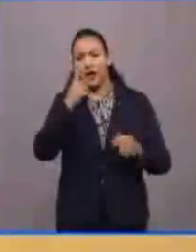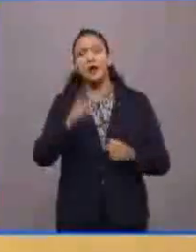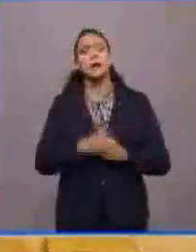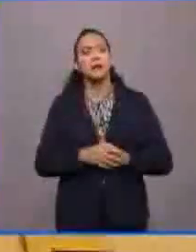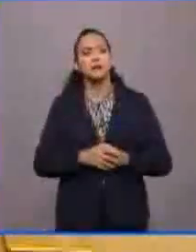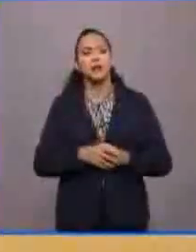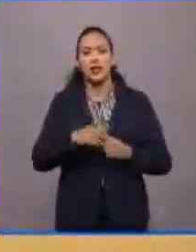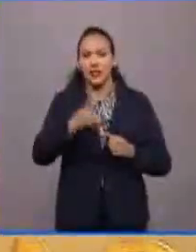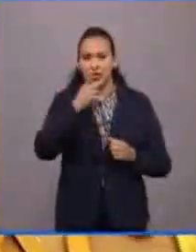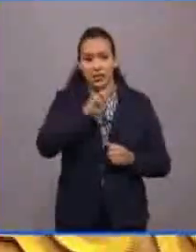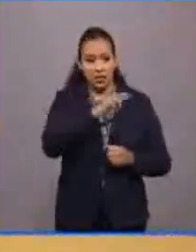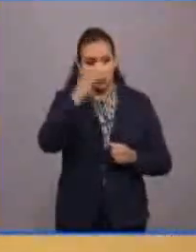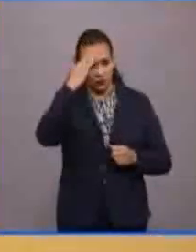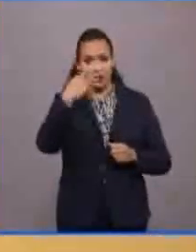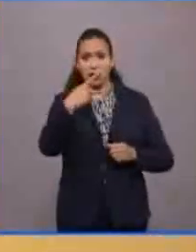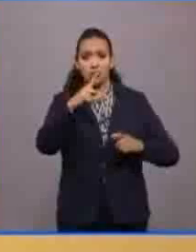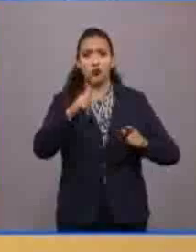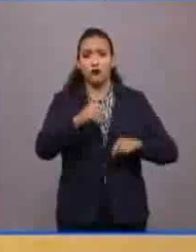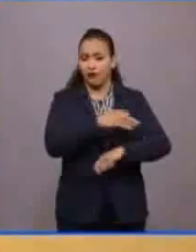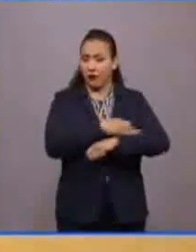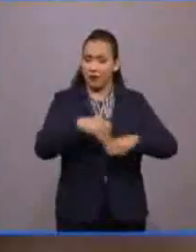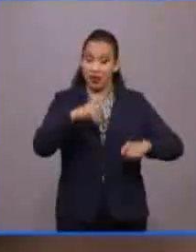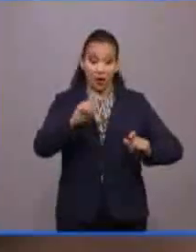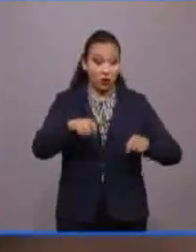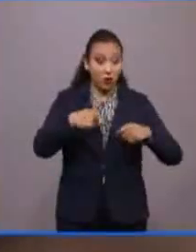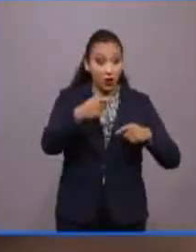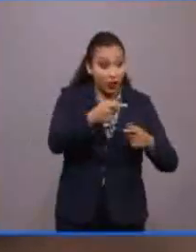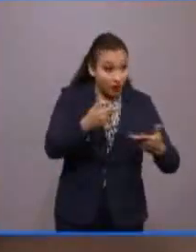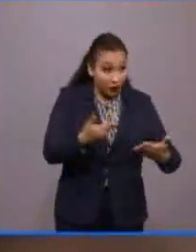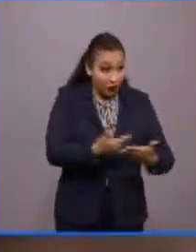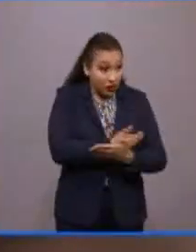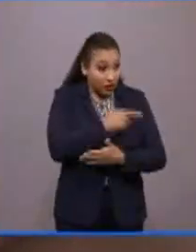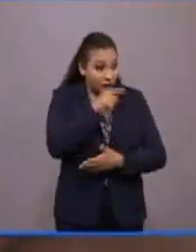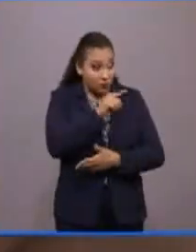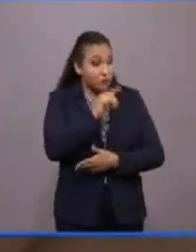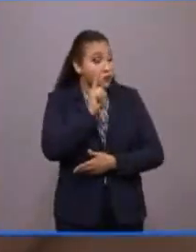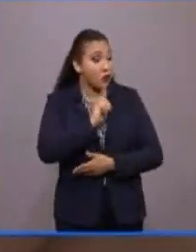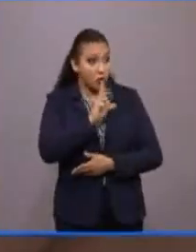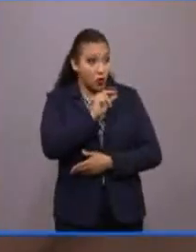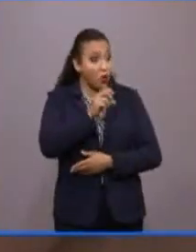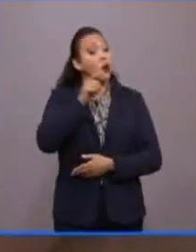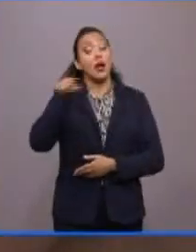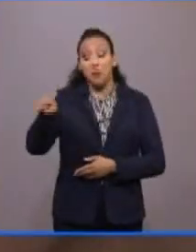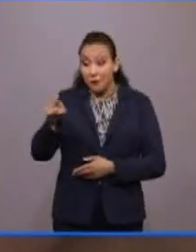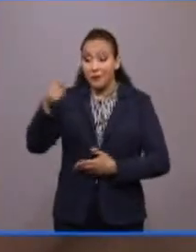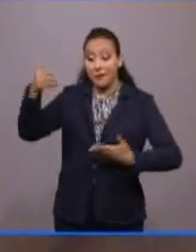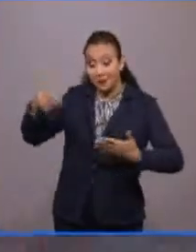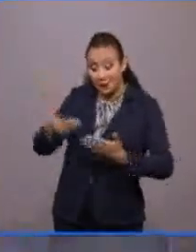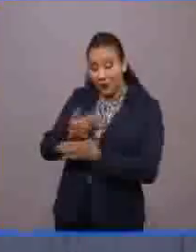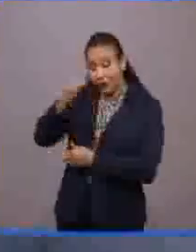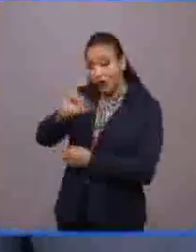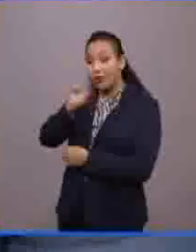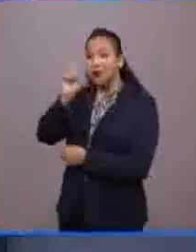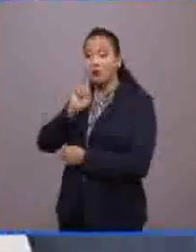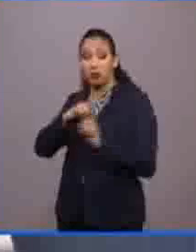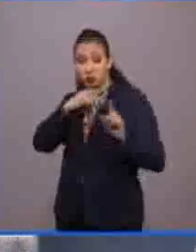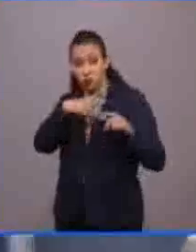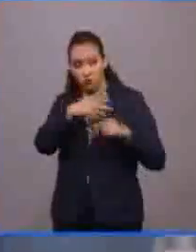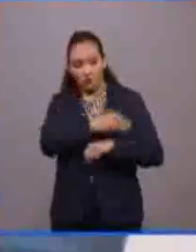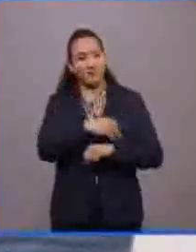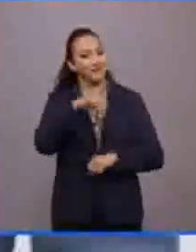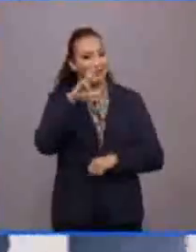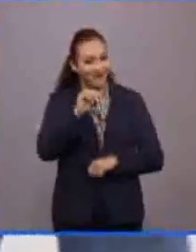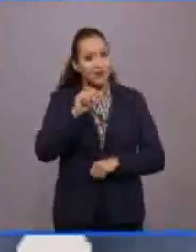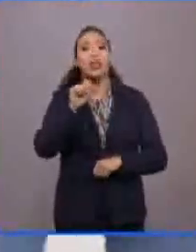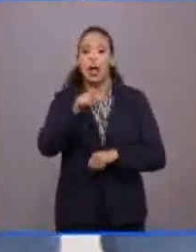descendencia es inconstitucional, porque vulnera el derecho a la igualdad de las familias homoparentales o lesbomaternales, al no proteger su derecho y el de